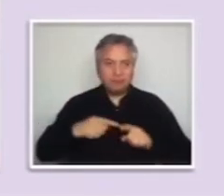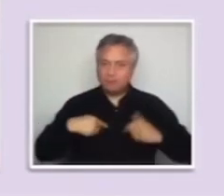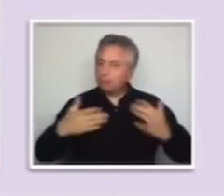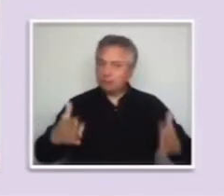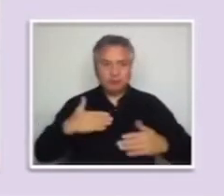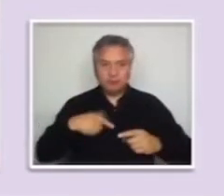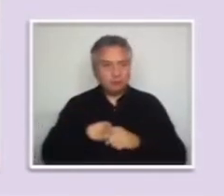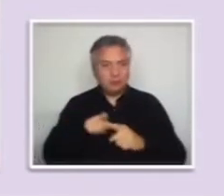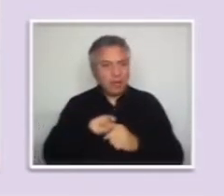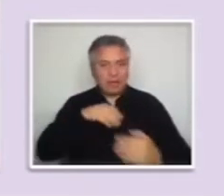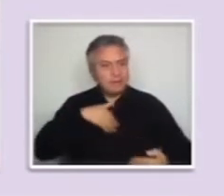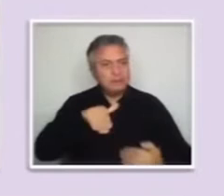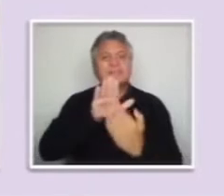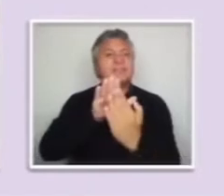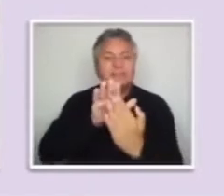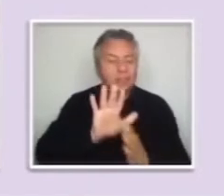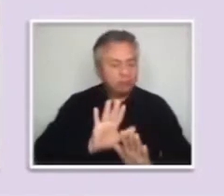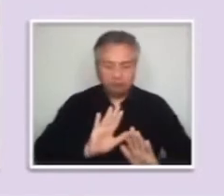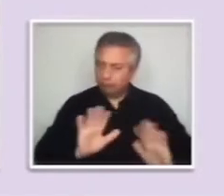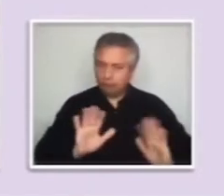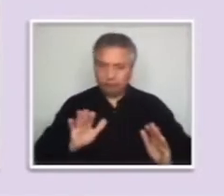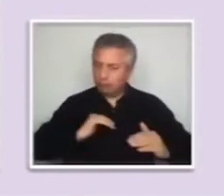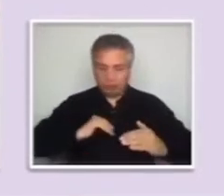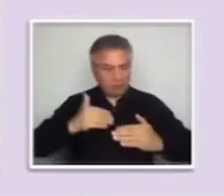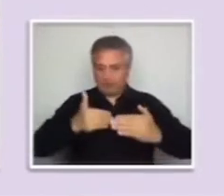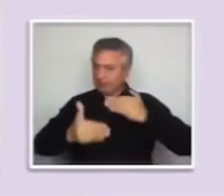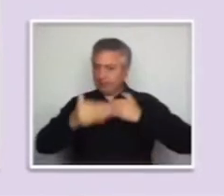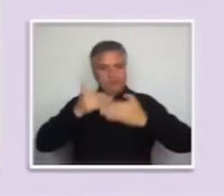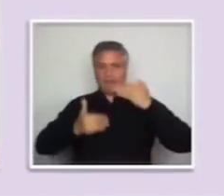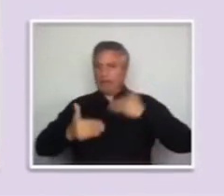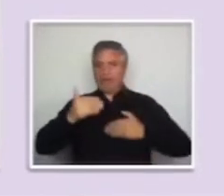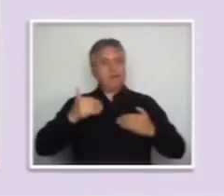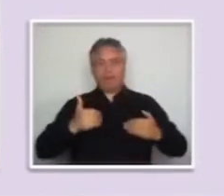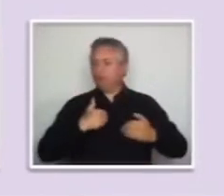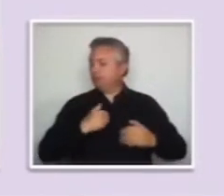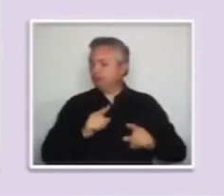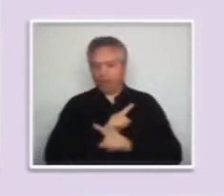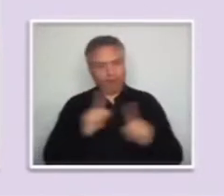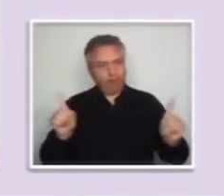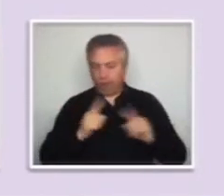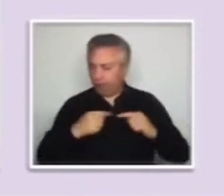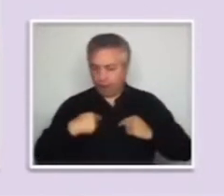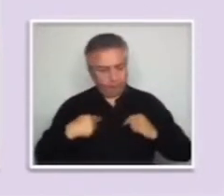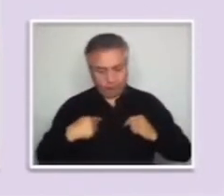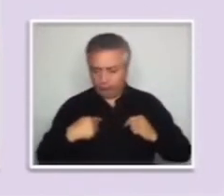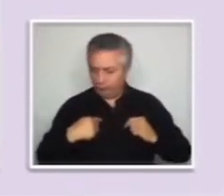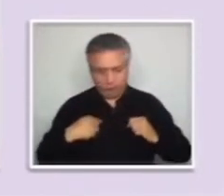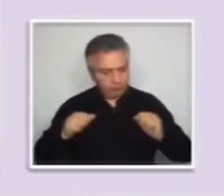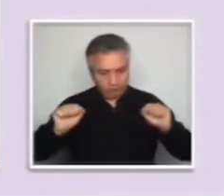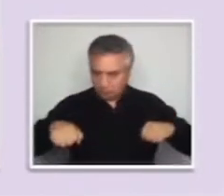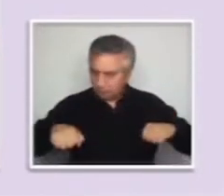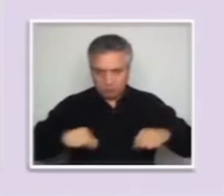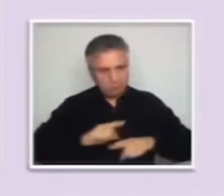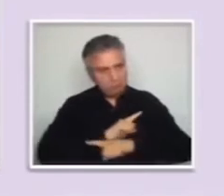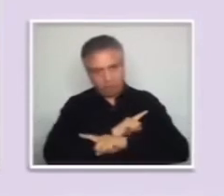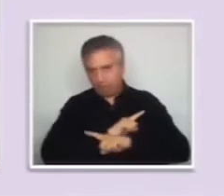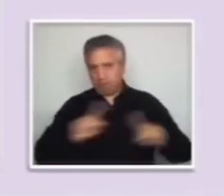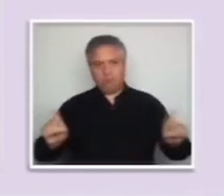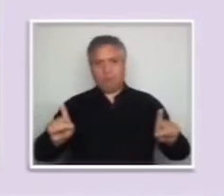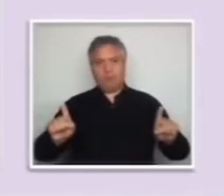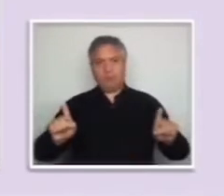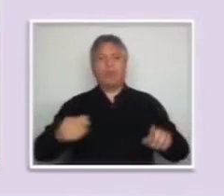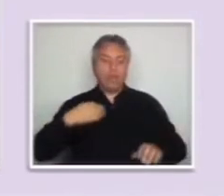permitir que haya retrocesos en nuestra región. Nuestra región es la región donde la mujer puede ser libre todavía,